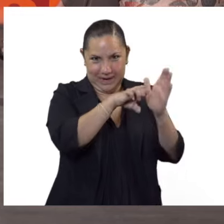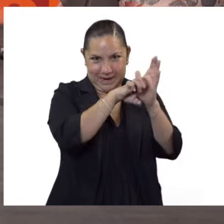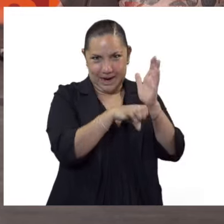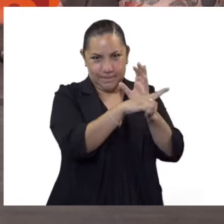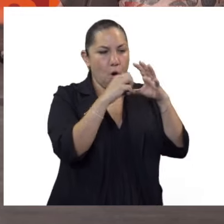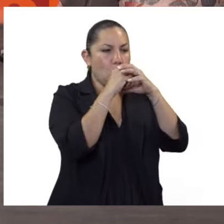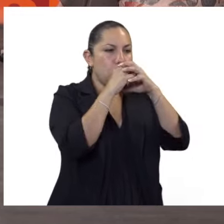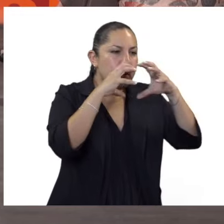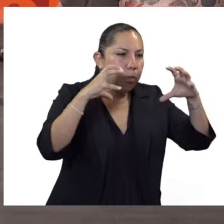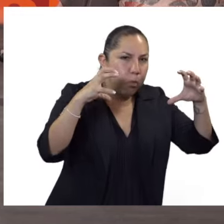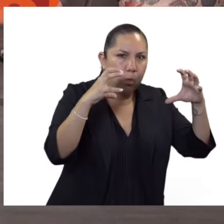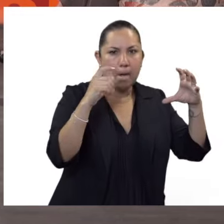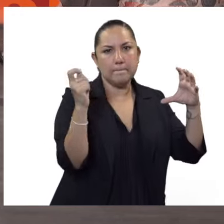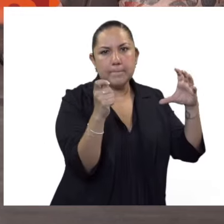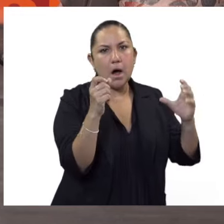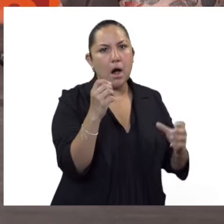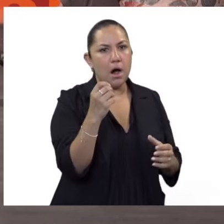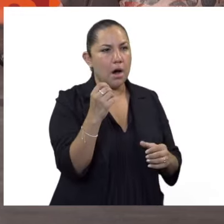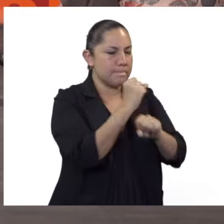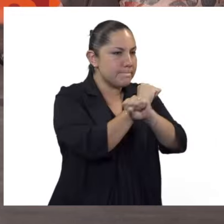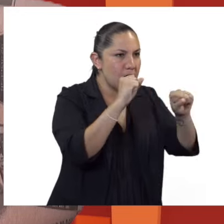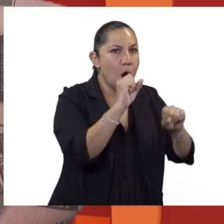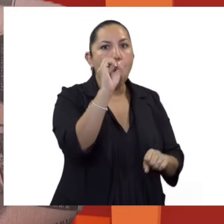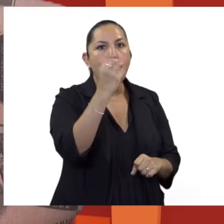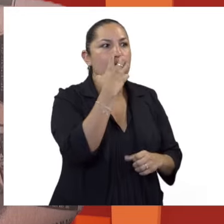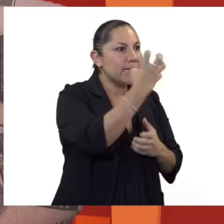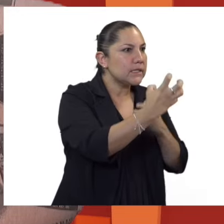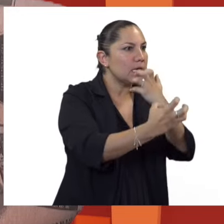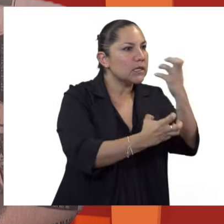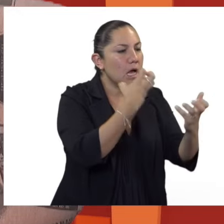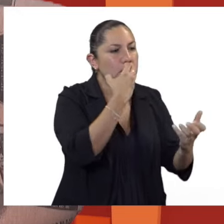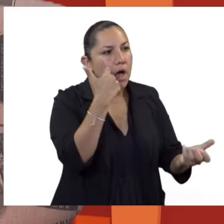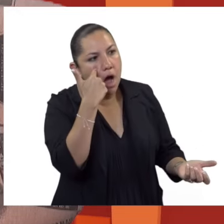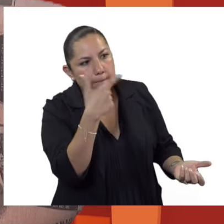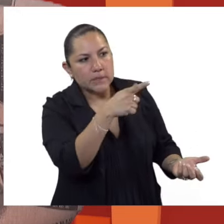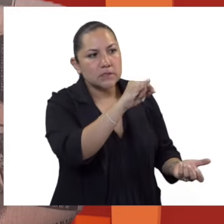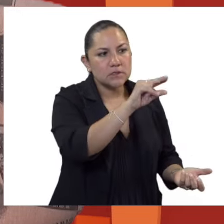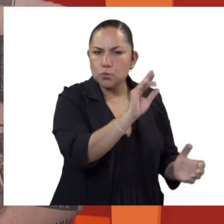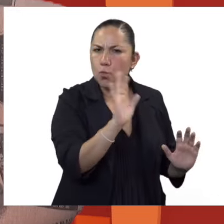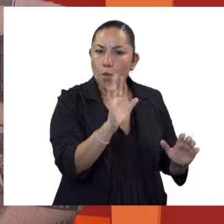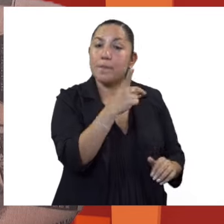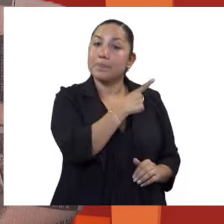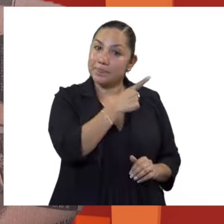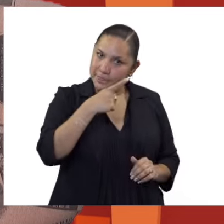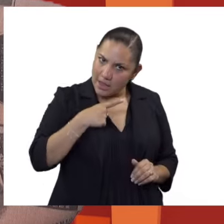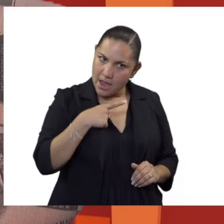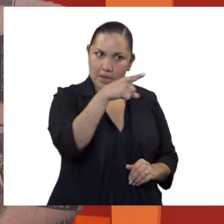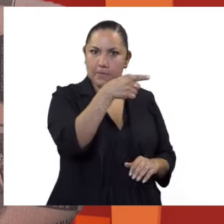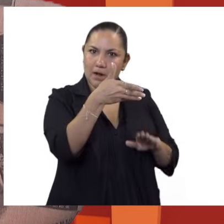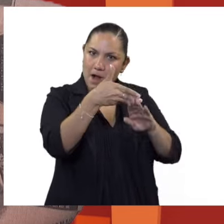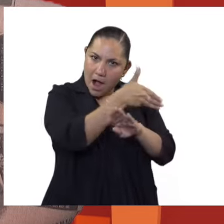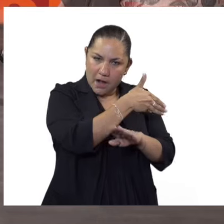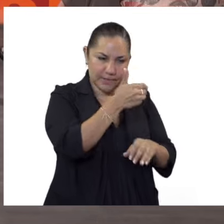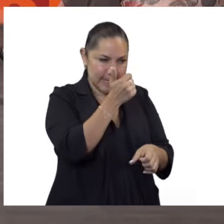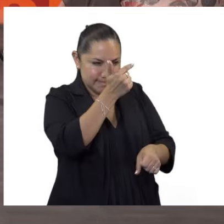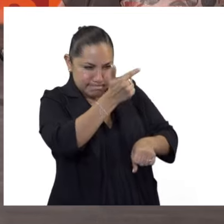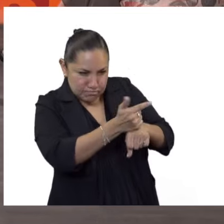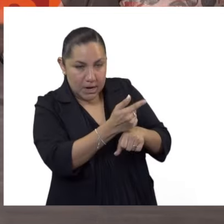o gritos eh para que pueda desarrollar habilidades auditivas